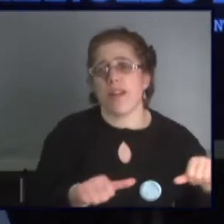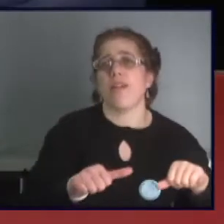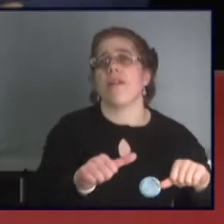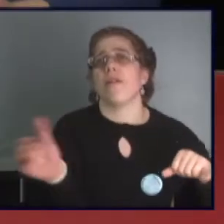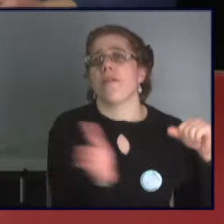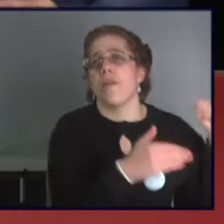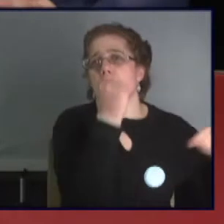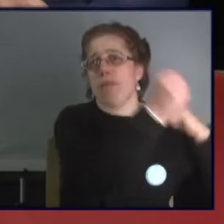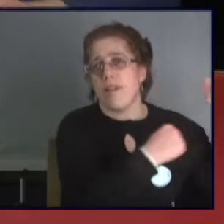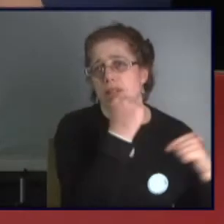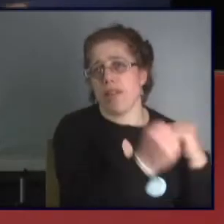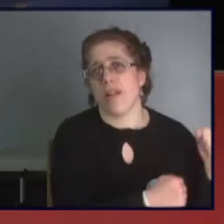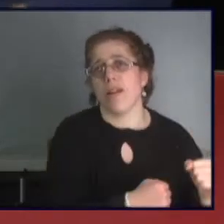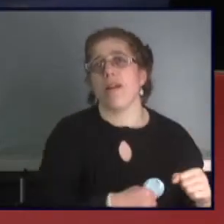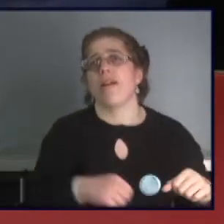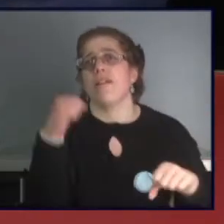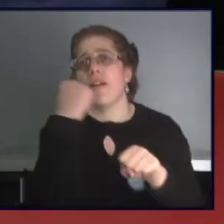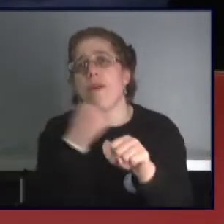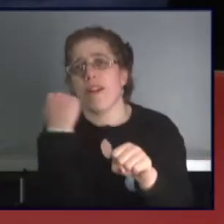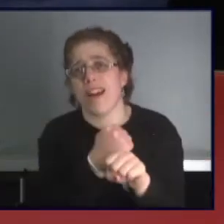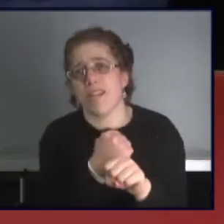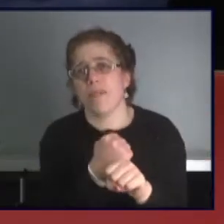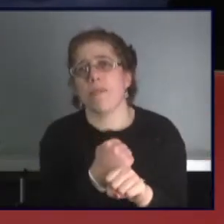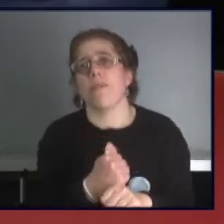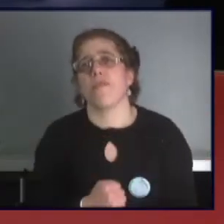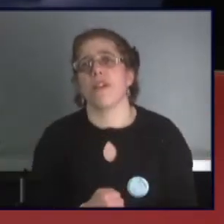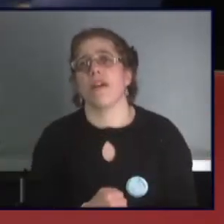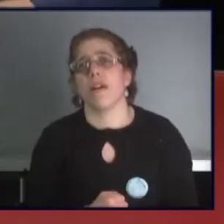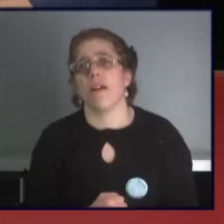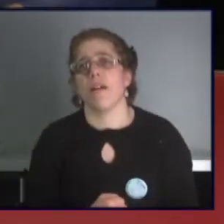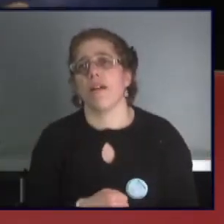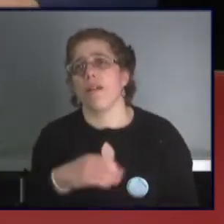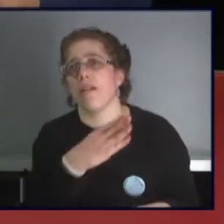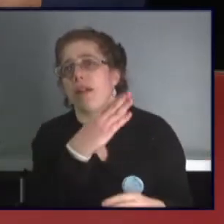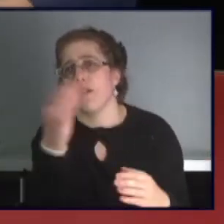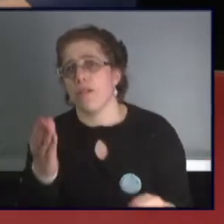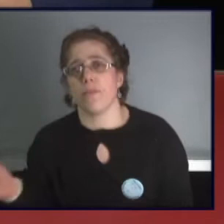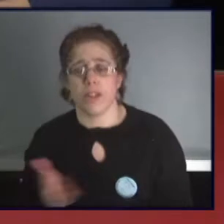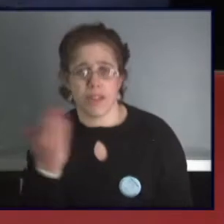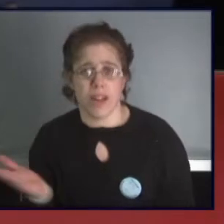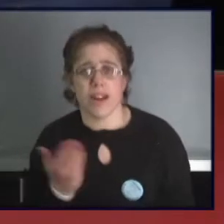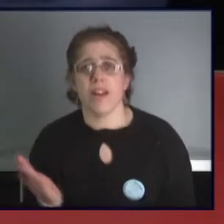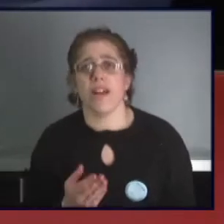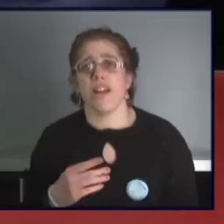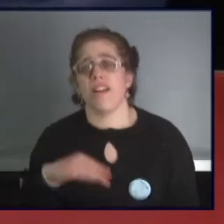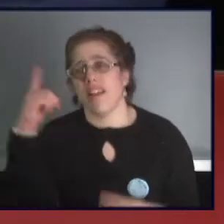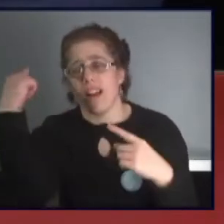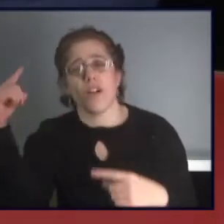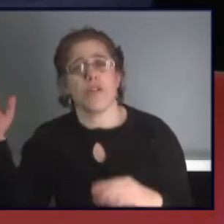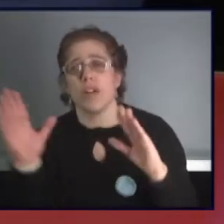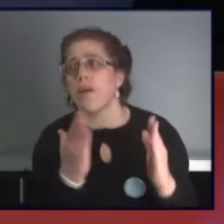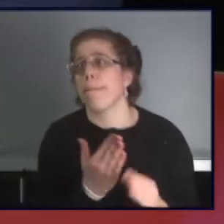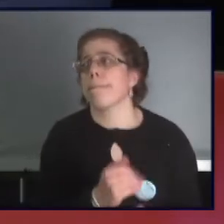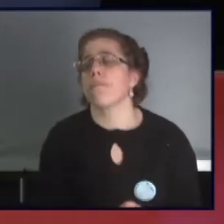por sobre los intereses de las patronales los empresarios etcétera arnoldo